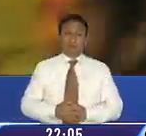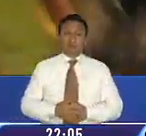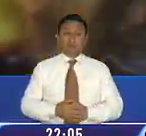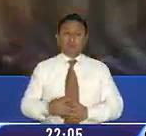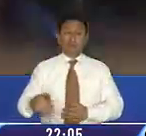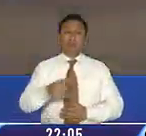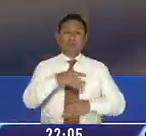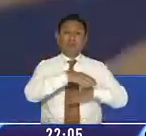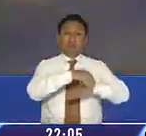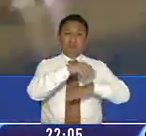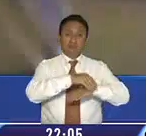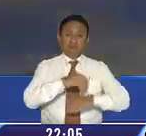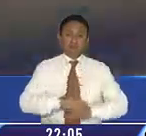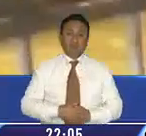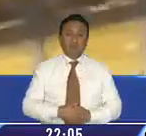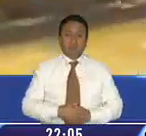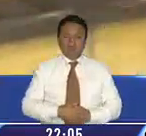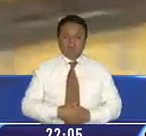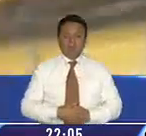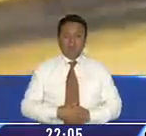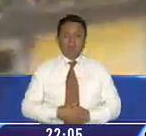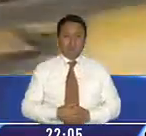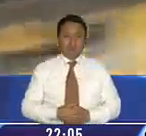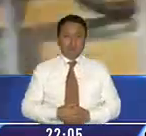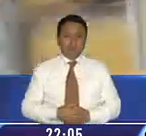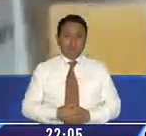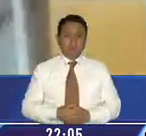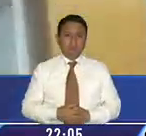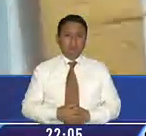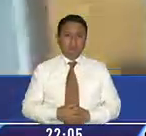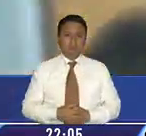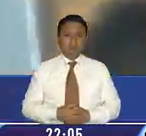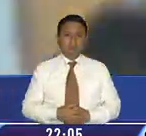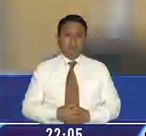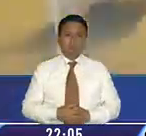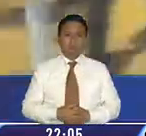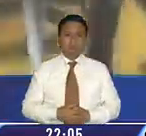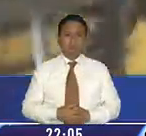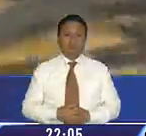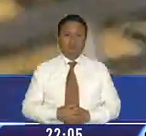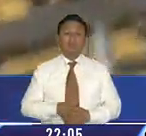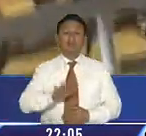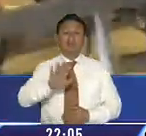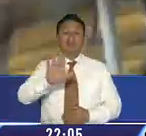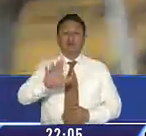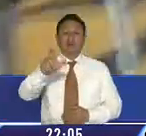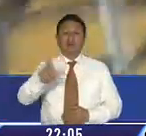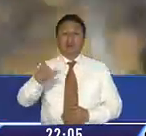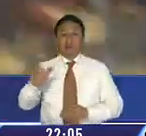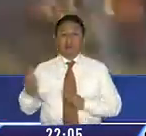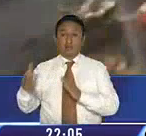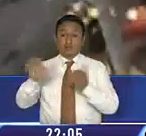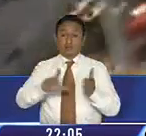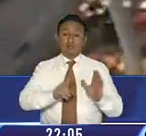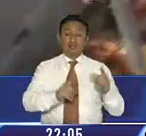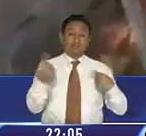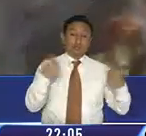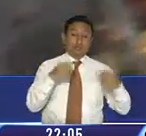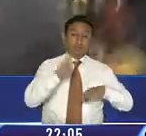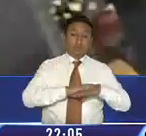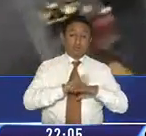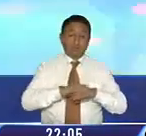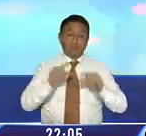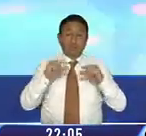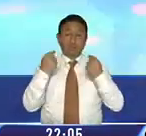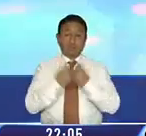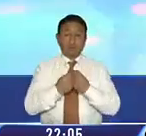la provincia de Los Ríos. Se contabilizaron 5 fallecidos y 6 heridos, producto de un enfrentamiento